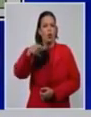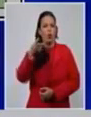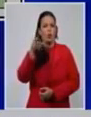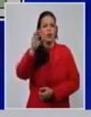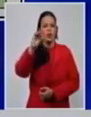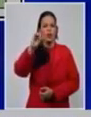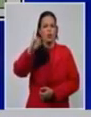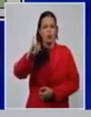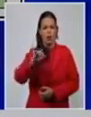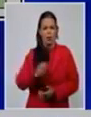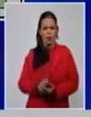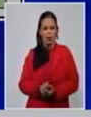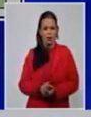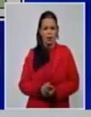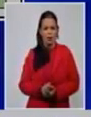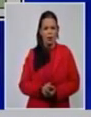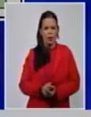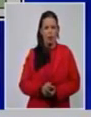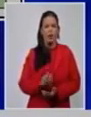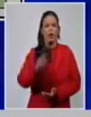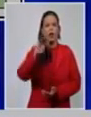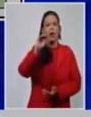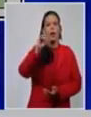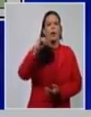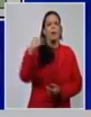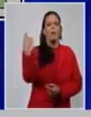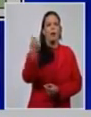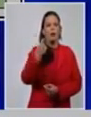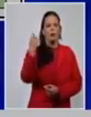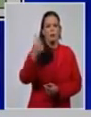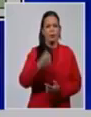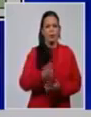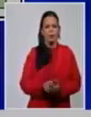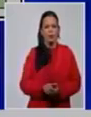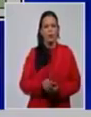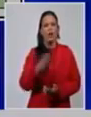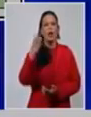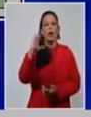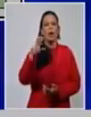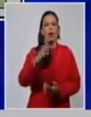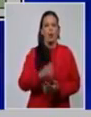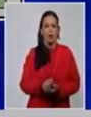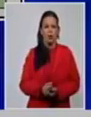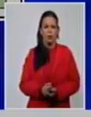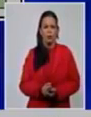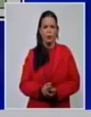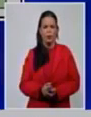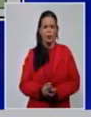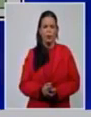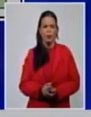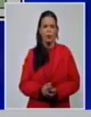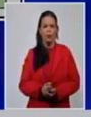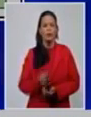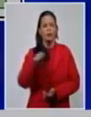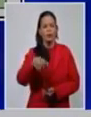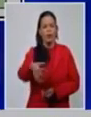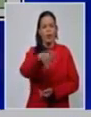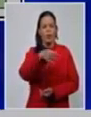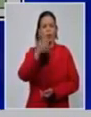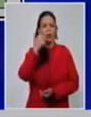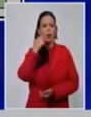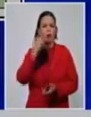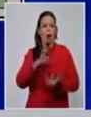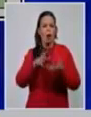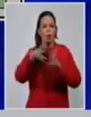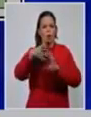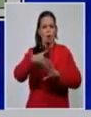86,06, Ranchuelo, Manicaragua y Camajuaní. Son los municipios con una mayor complejidad